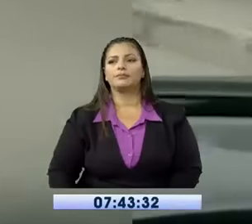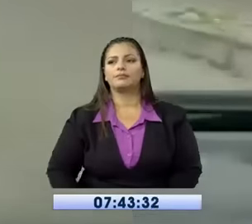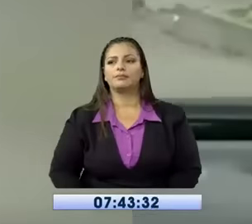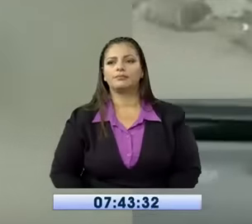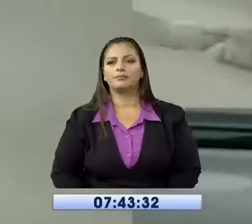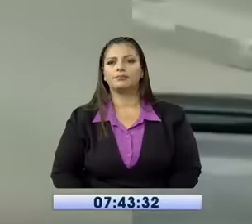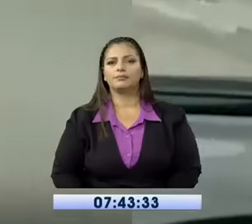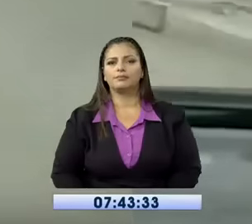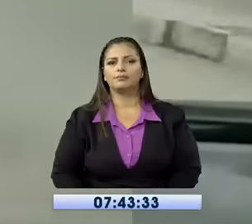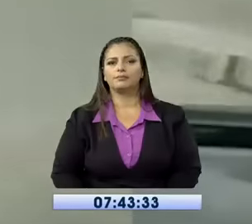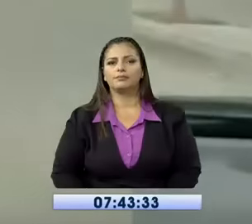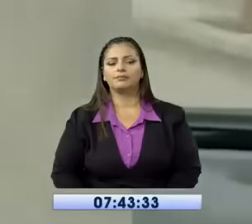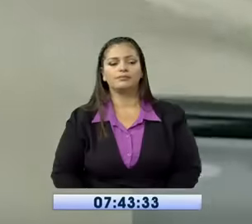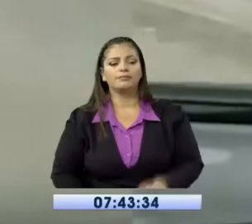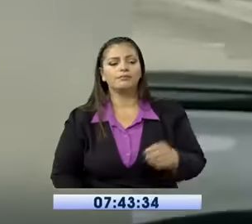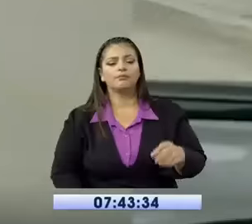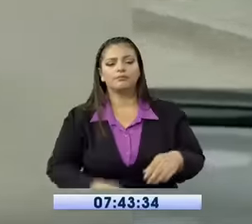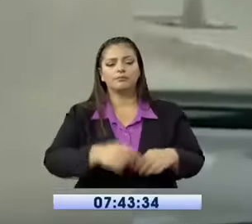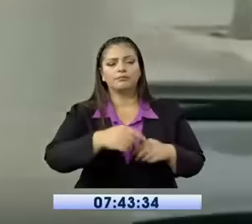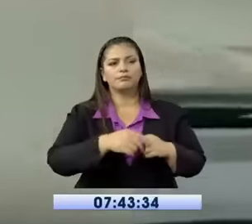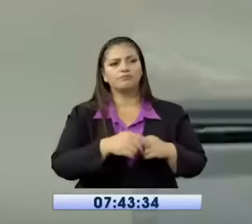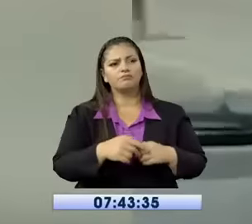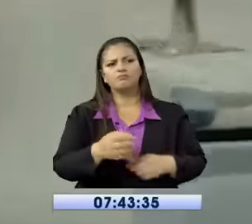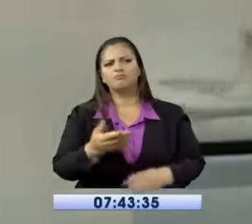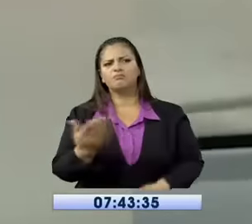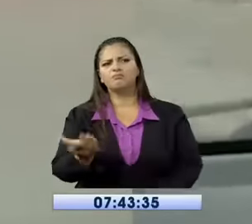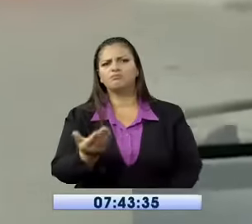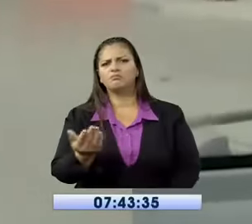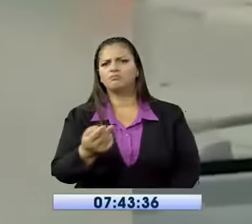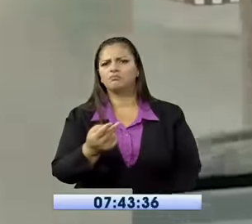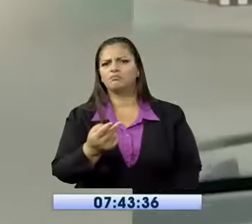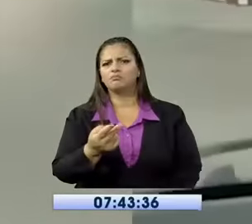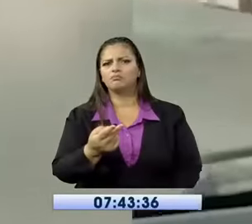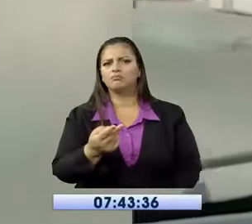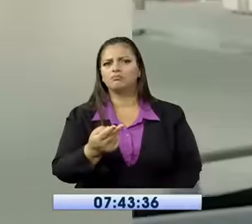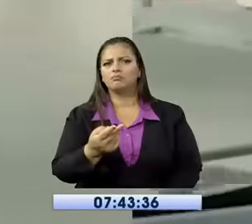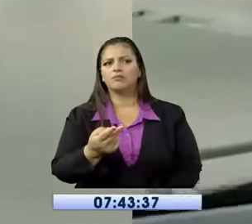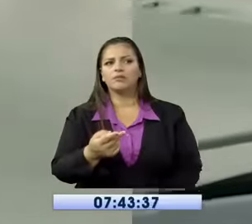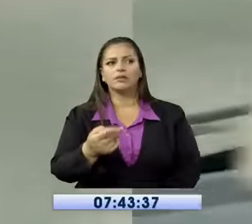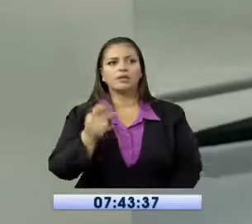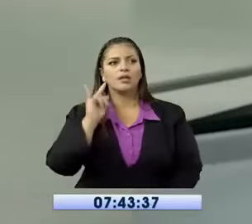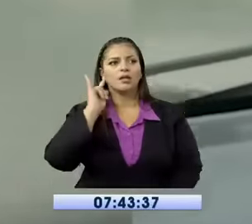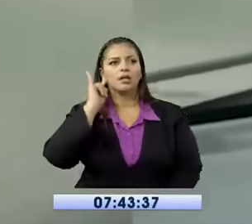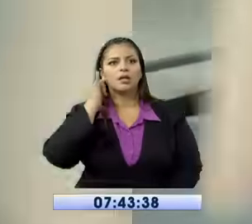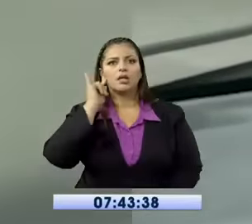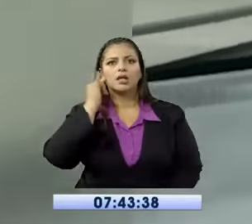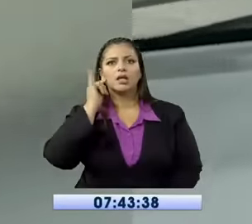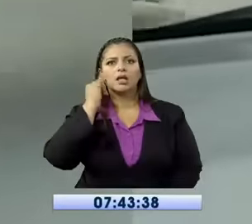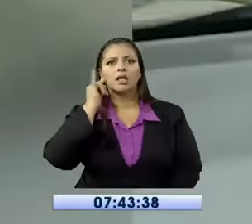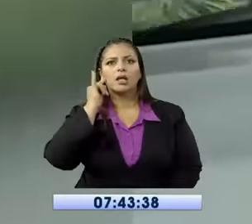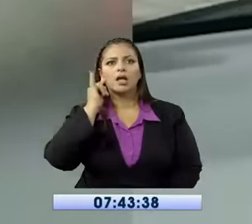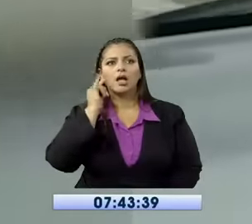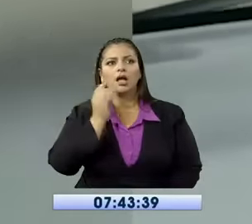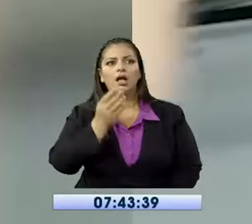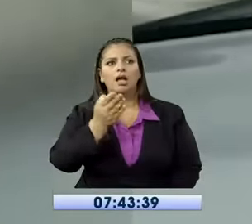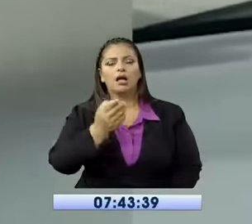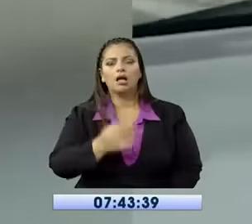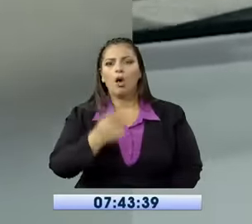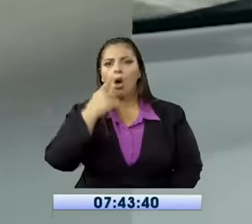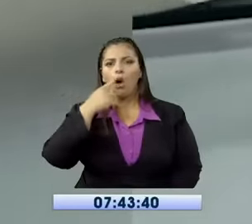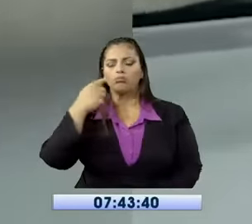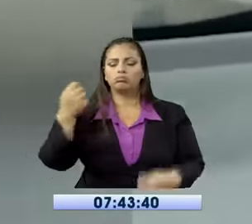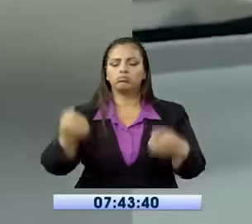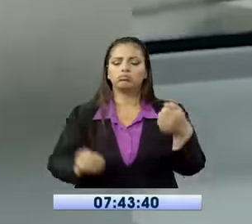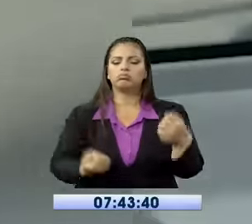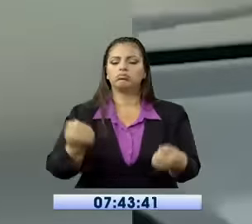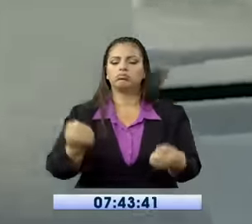peatones no pueden cruzar por ahí este una niña en la mano izquierda del volante que vea la niña asomada en la ventana